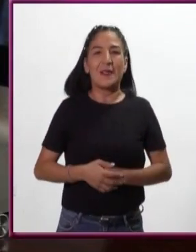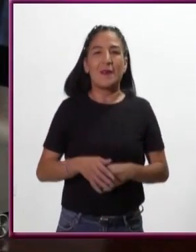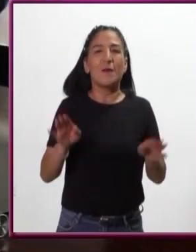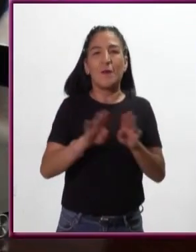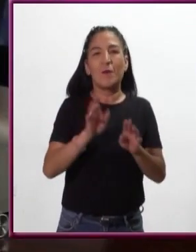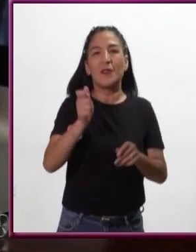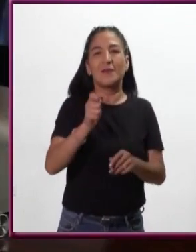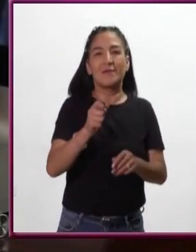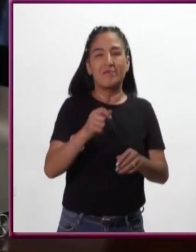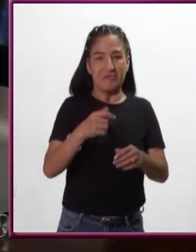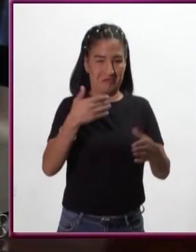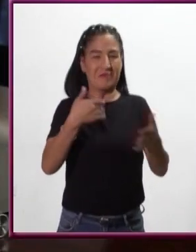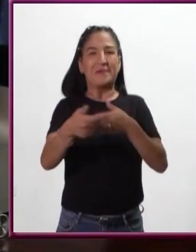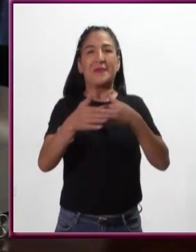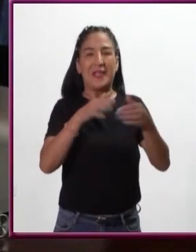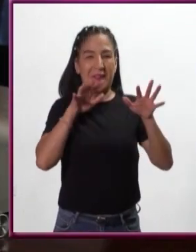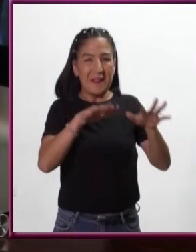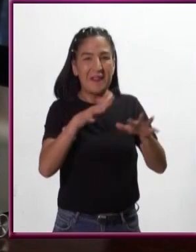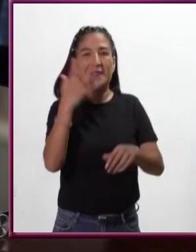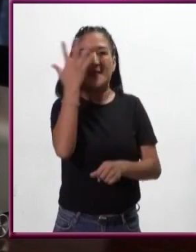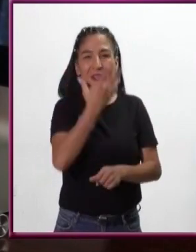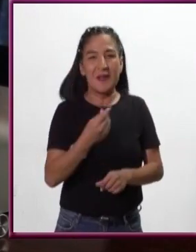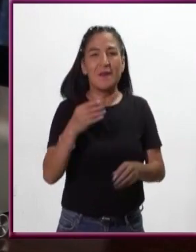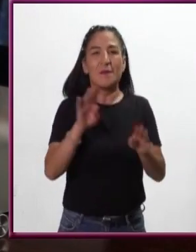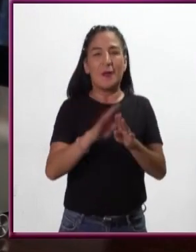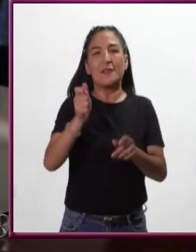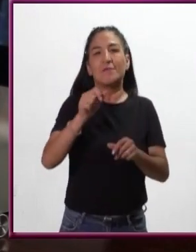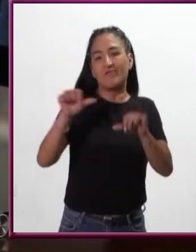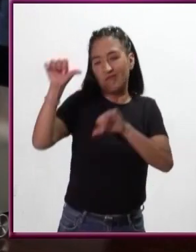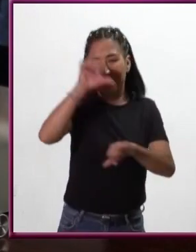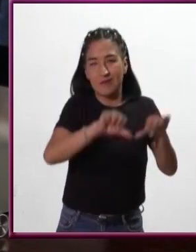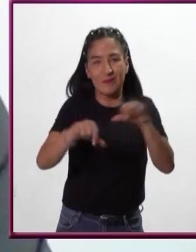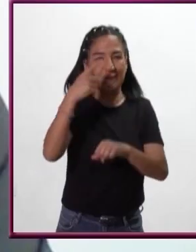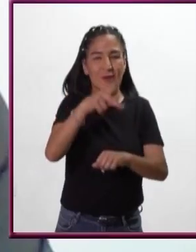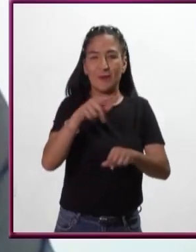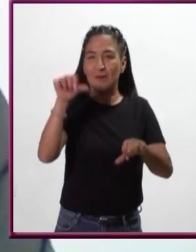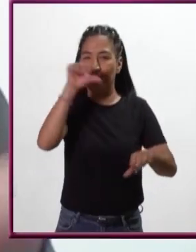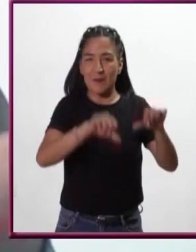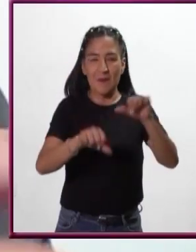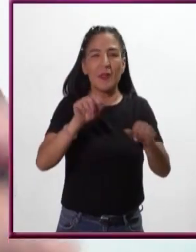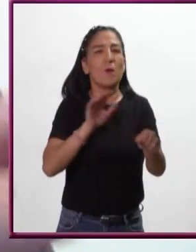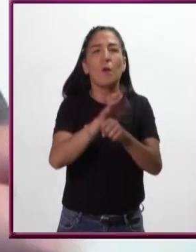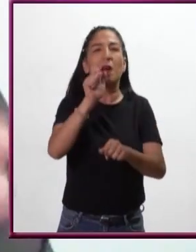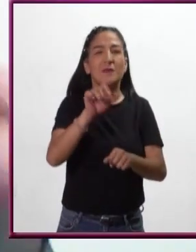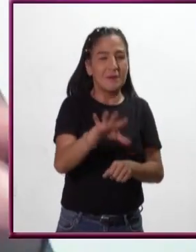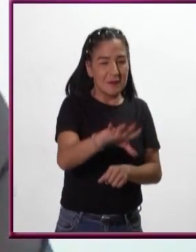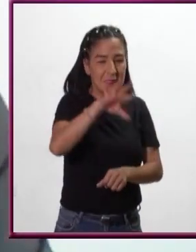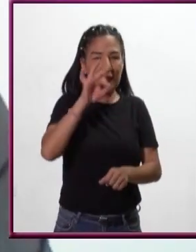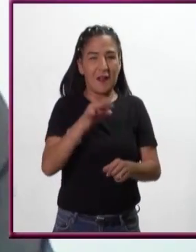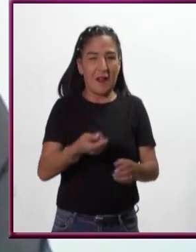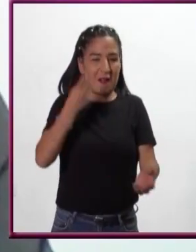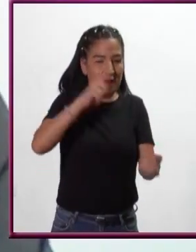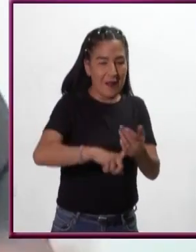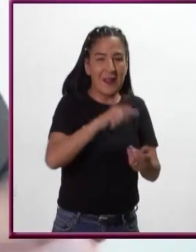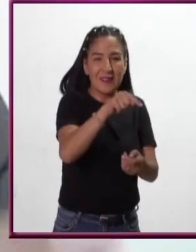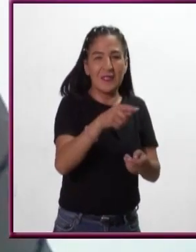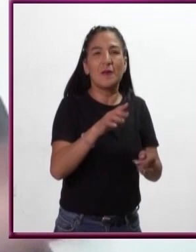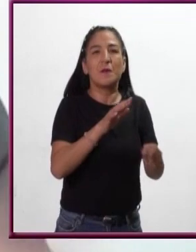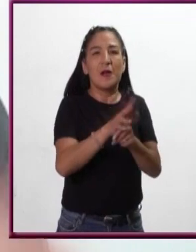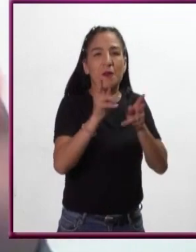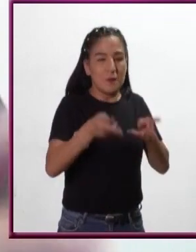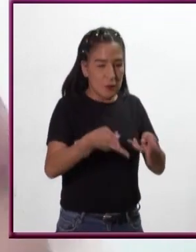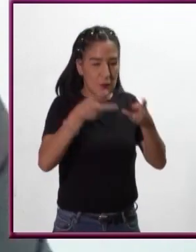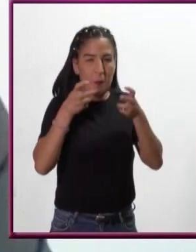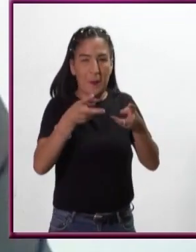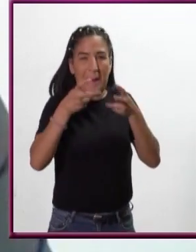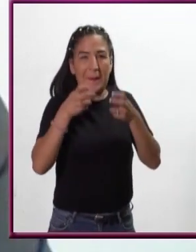Son relativamente novedosos y están basados básicamente en un principio químico, que es detectar el tipo de moléculas que se está recibiendo